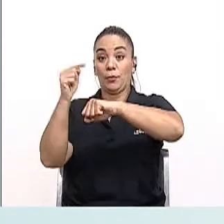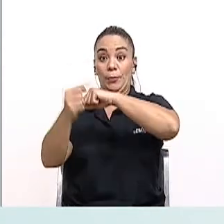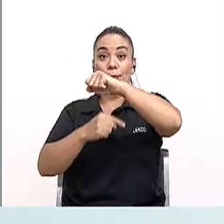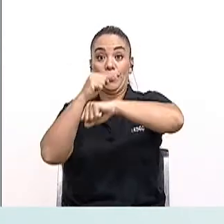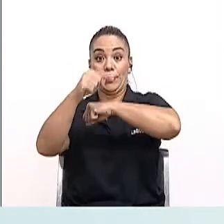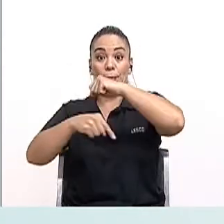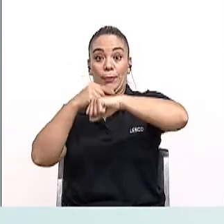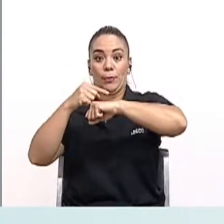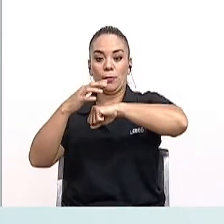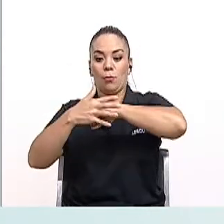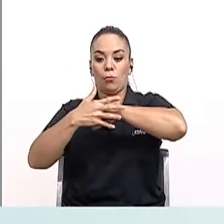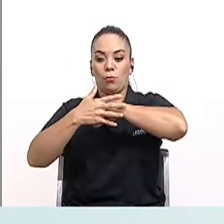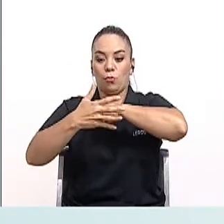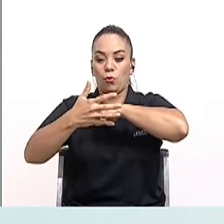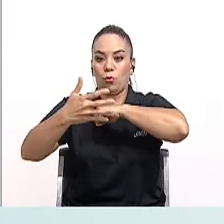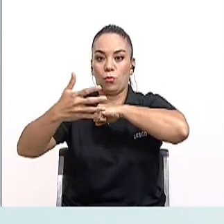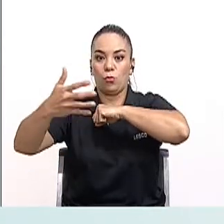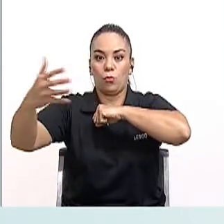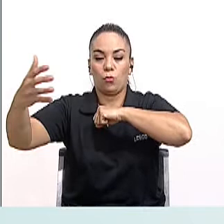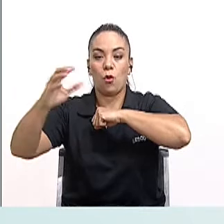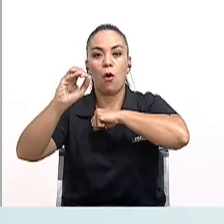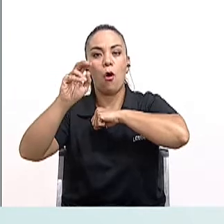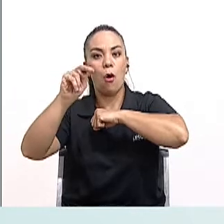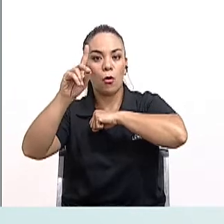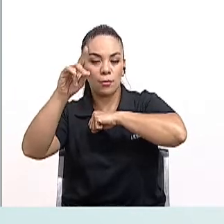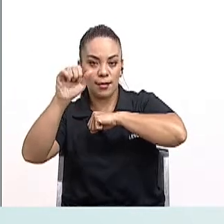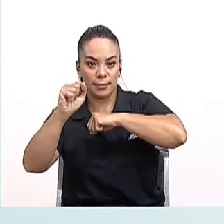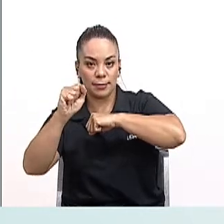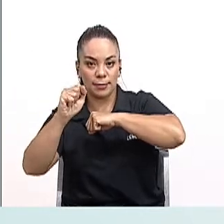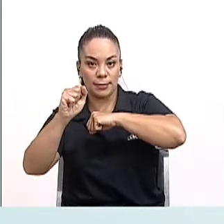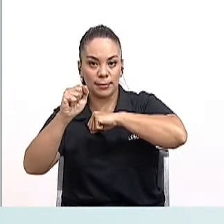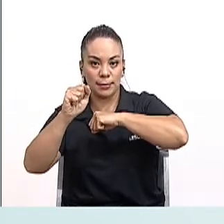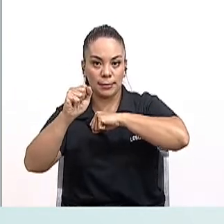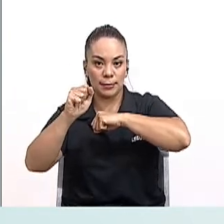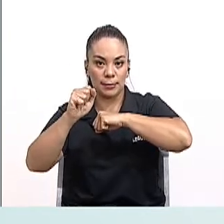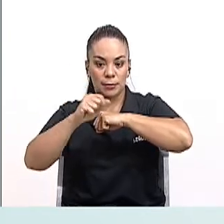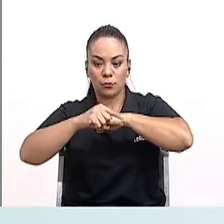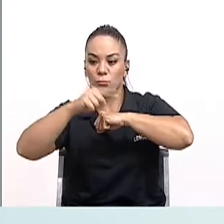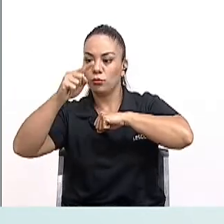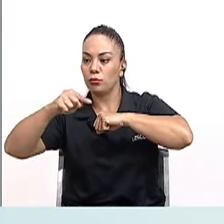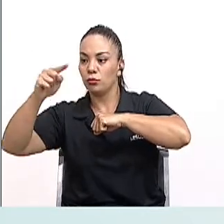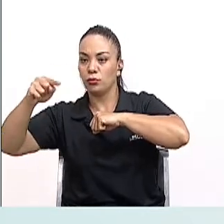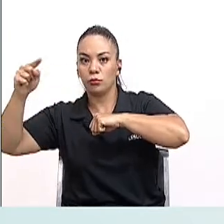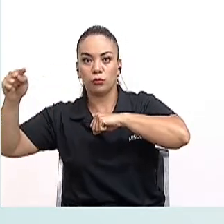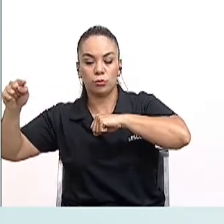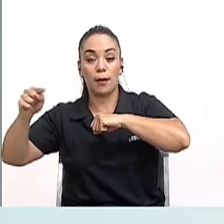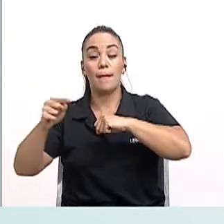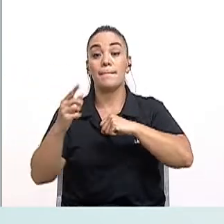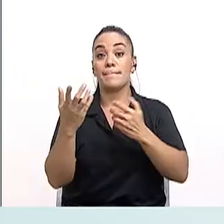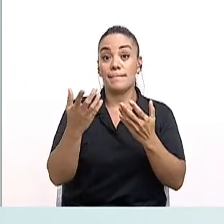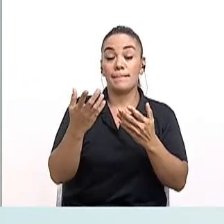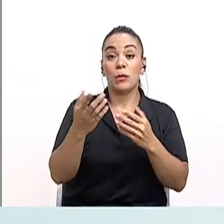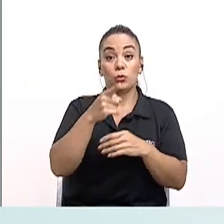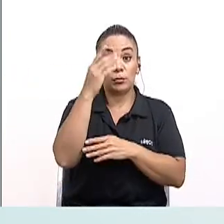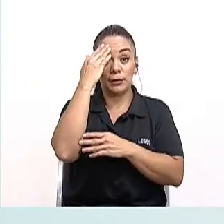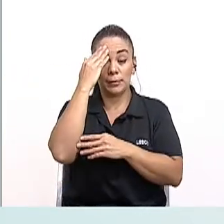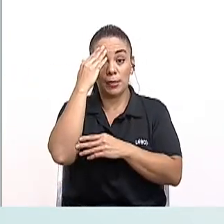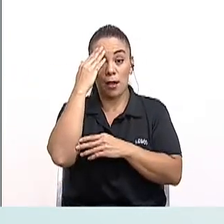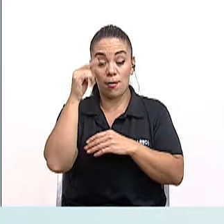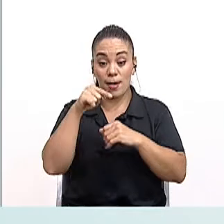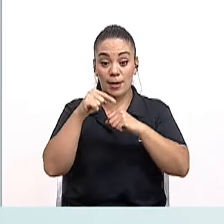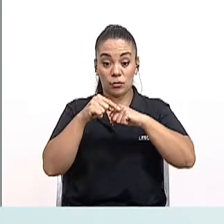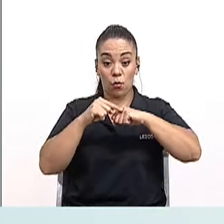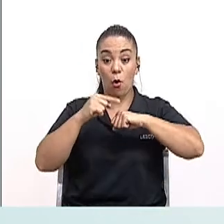electromagnéticas. Por ejemplo, en el caso de las ondas electromagnéticas que vamos a estar estudiando en esta clase, ellas viajan en el